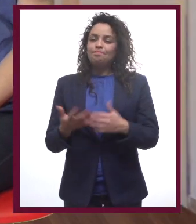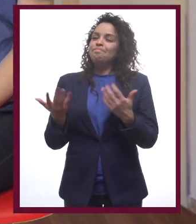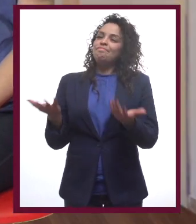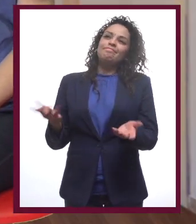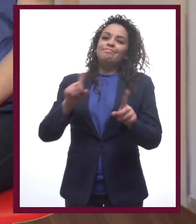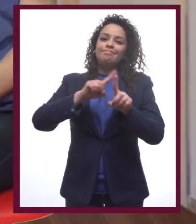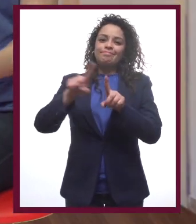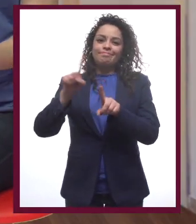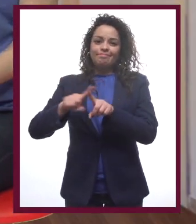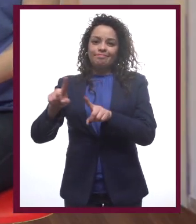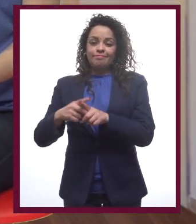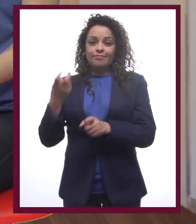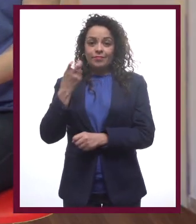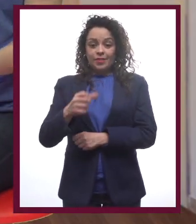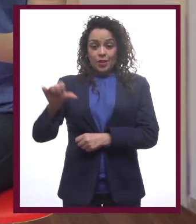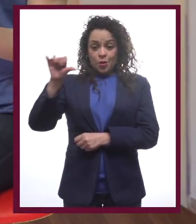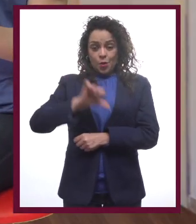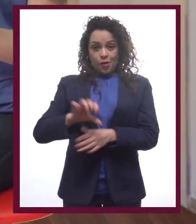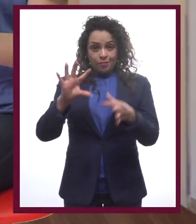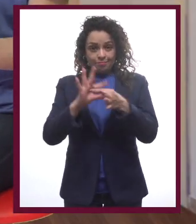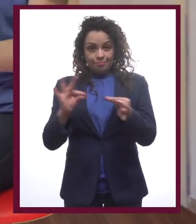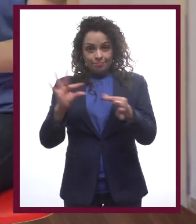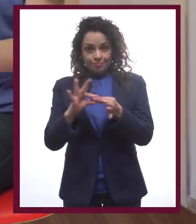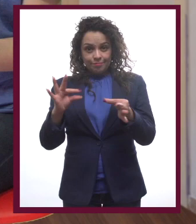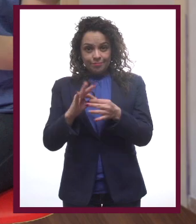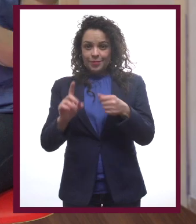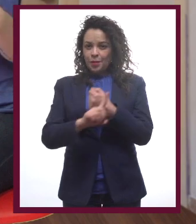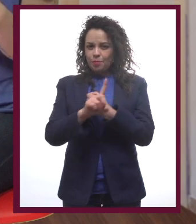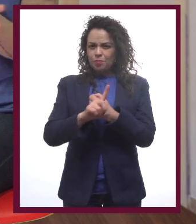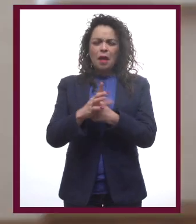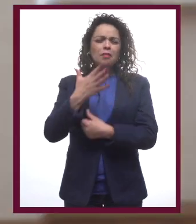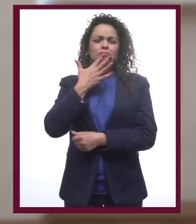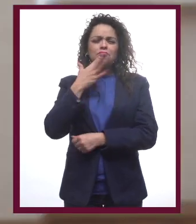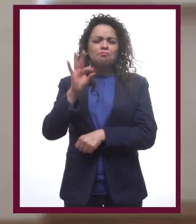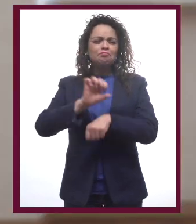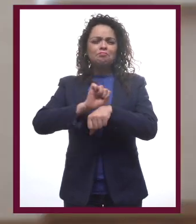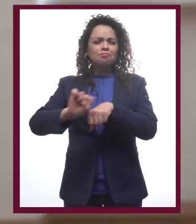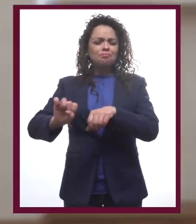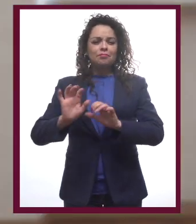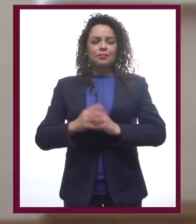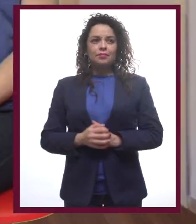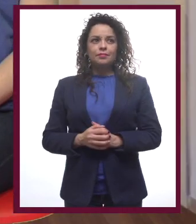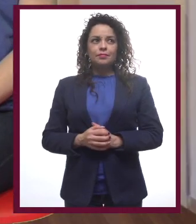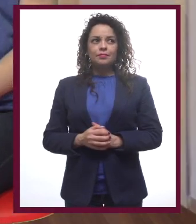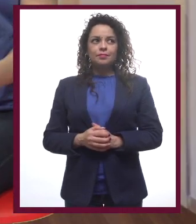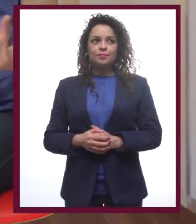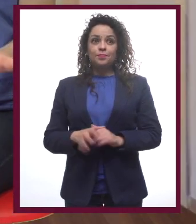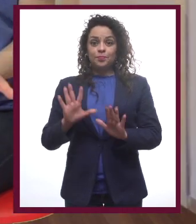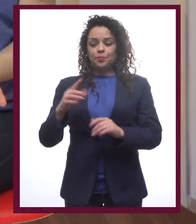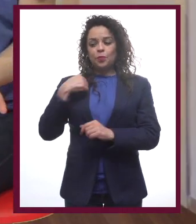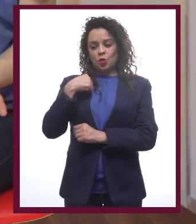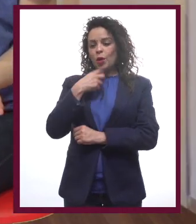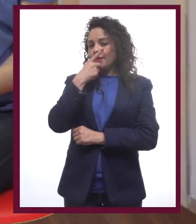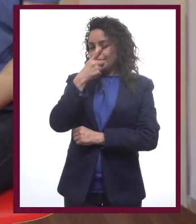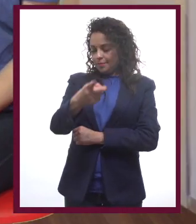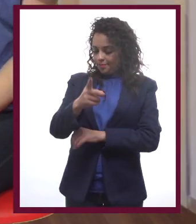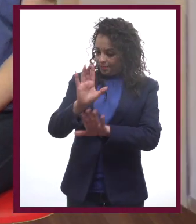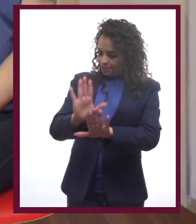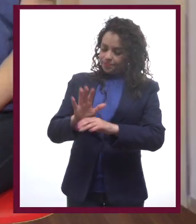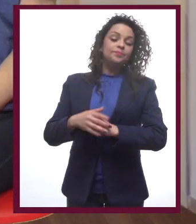En fin, que nuestra diferencia de la que hoy les venimos a platicar es cualquier cosa. Bueno, lo voy a decir